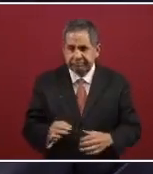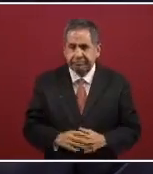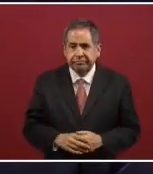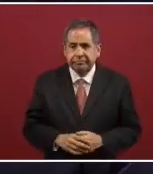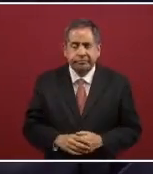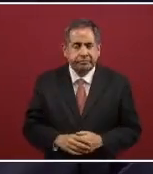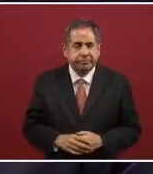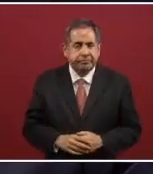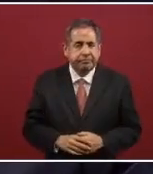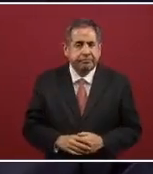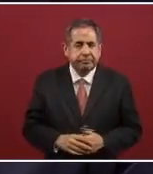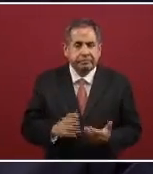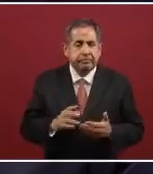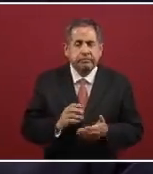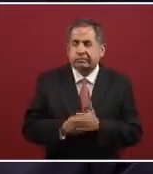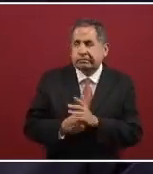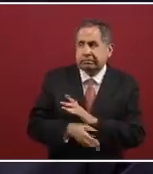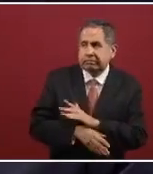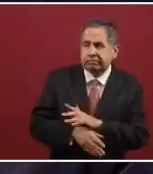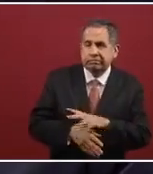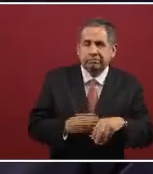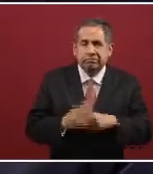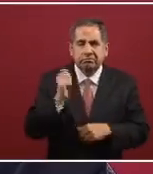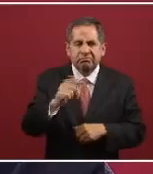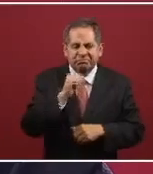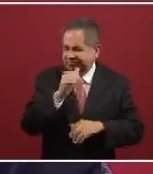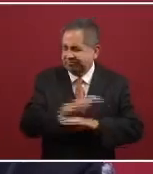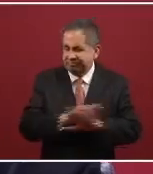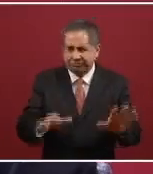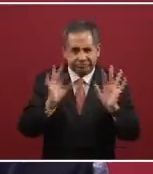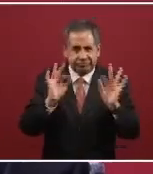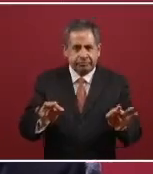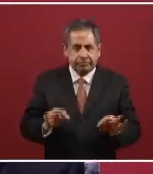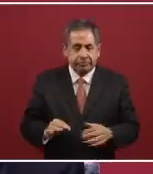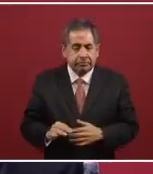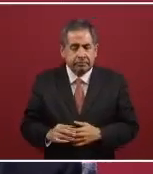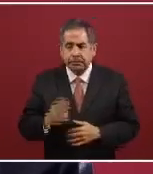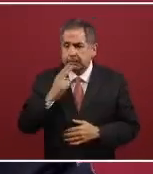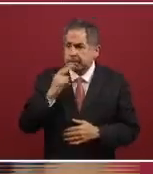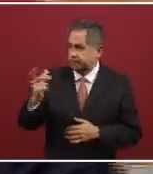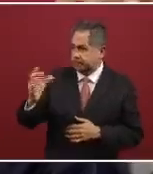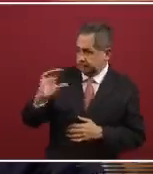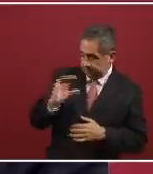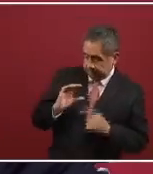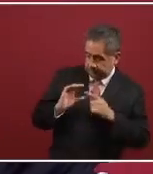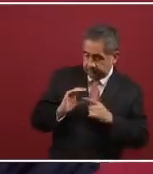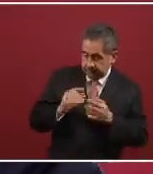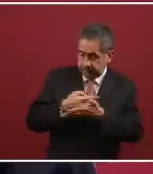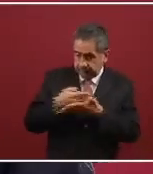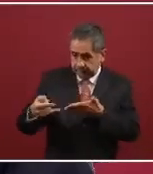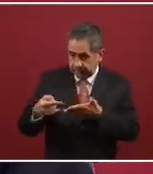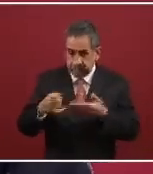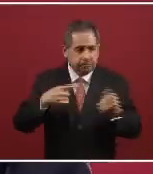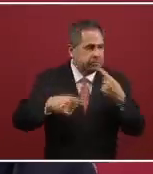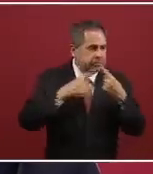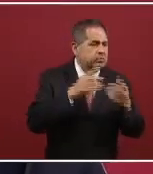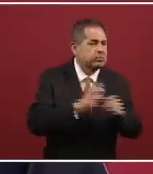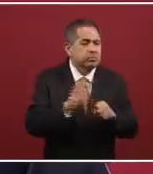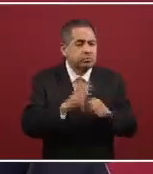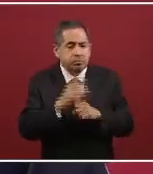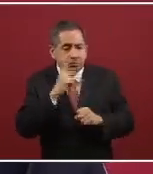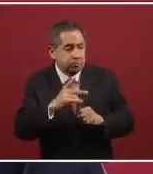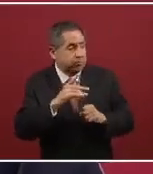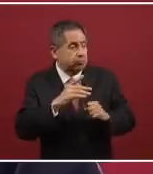de malversación de fondos. ¿Para qué usaban el recurso? Bueno, la asamblea decidía para mejorar